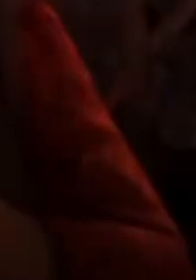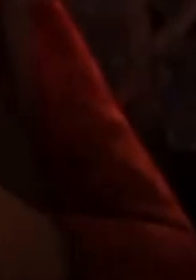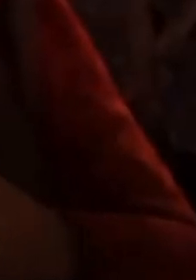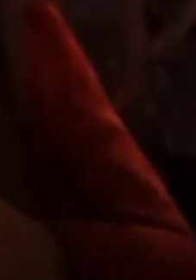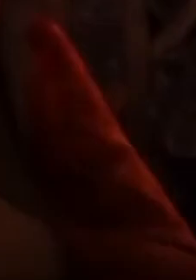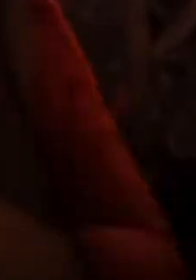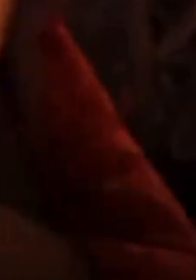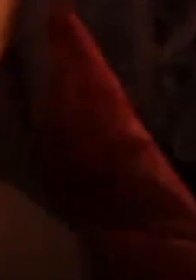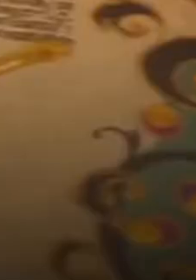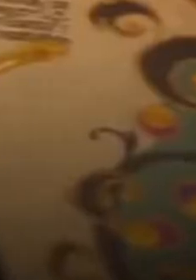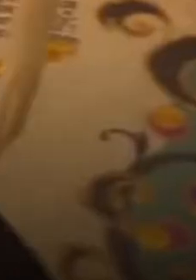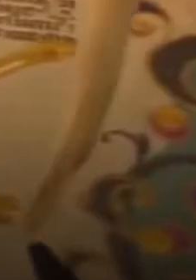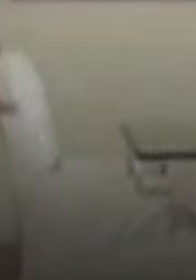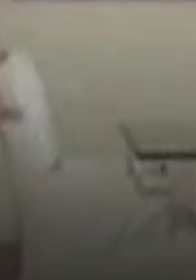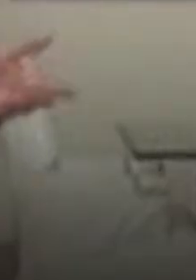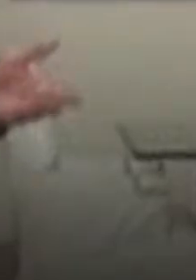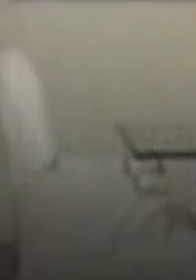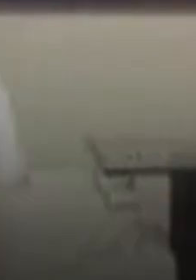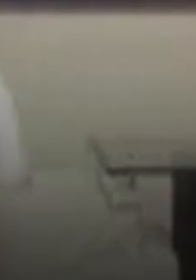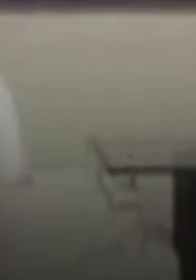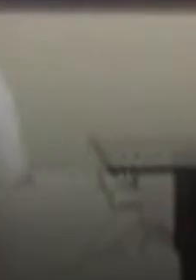Firma, Shrek. Sí, firma.